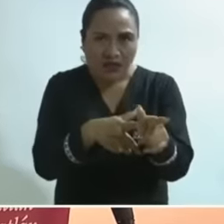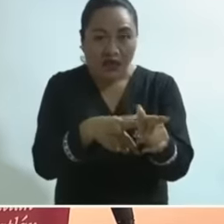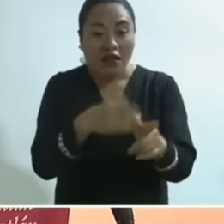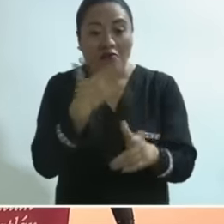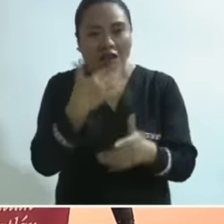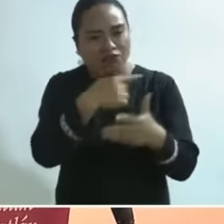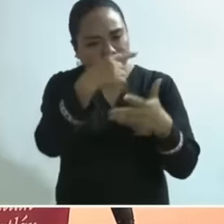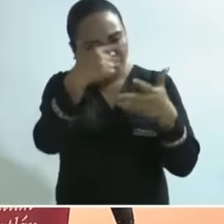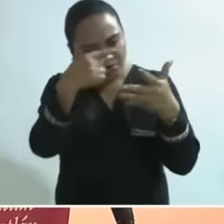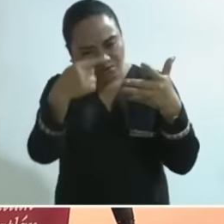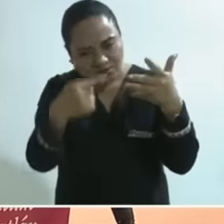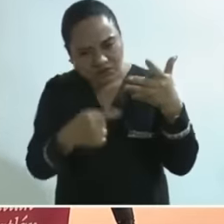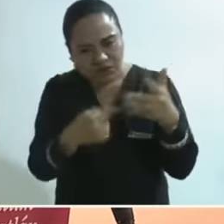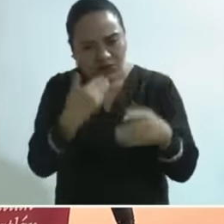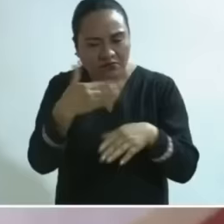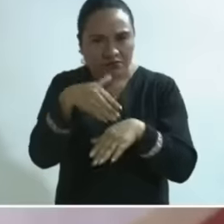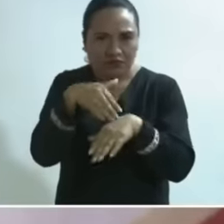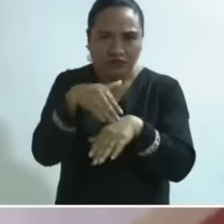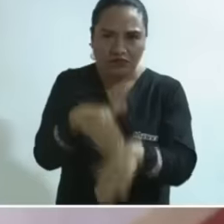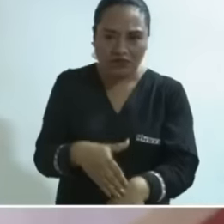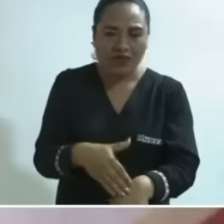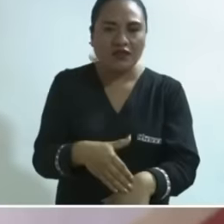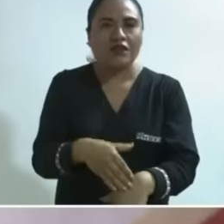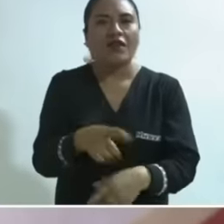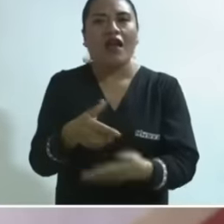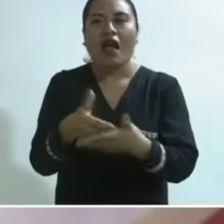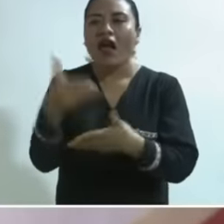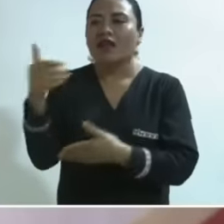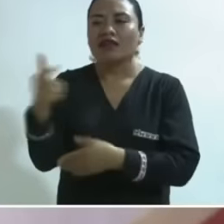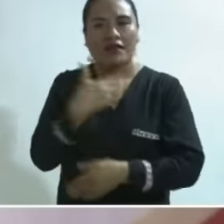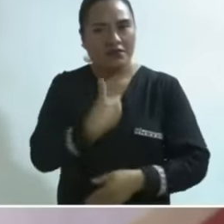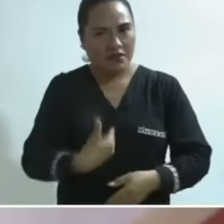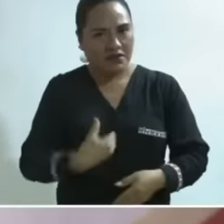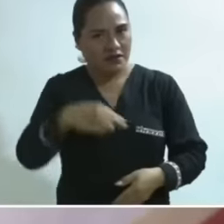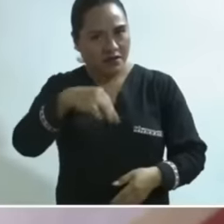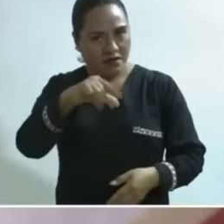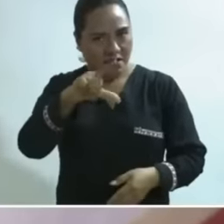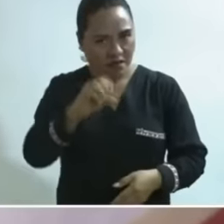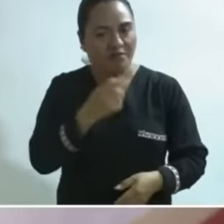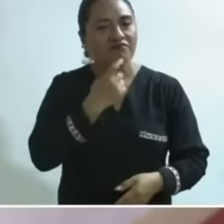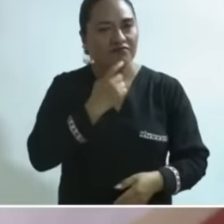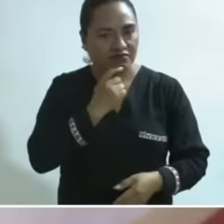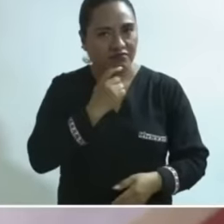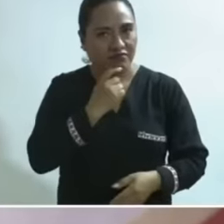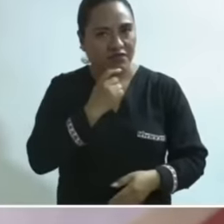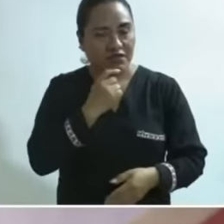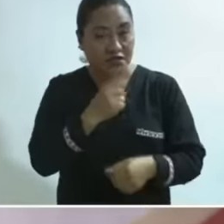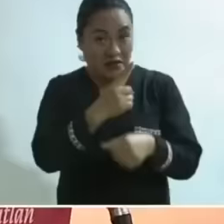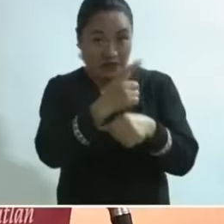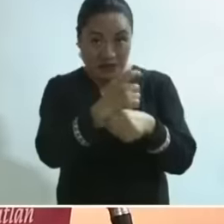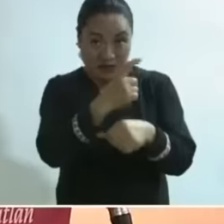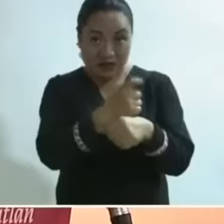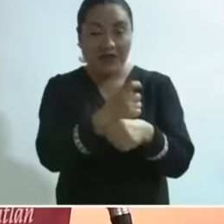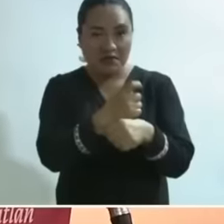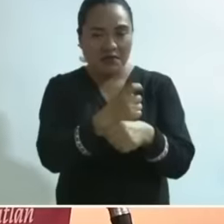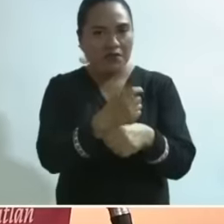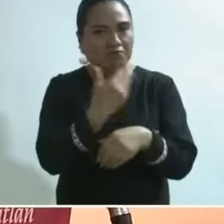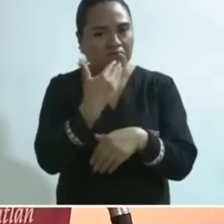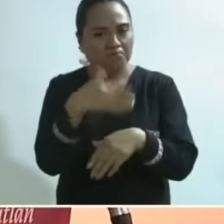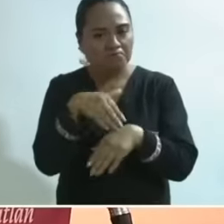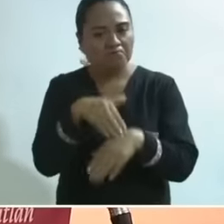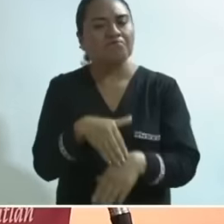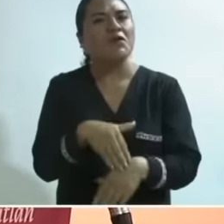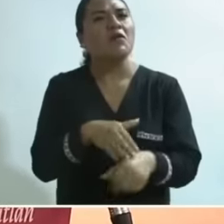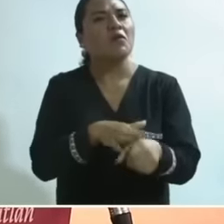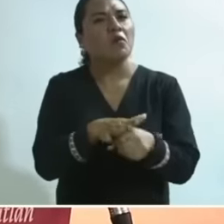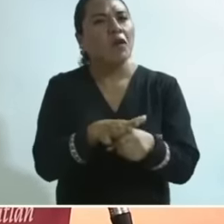principios con los que ha gobernado el presidente López Obrador. El primer principio, el del